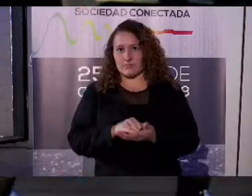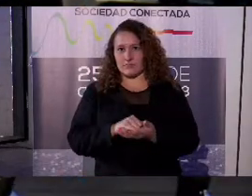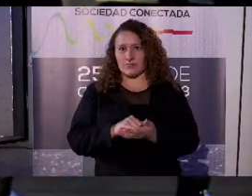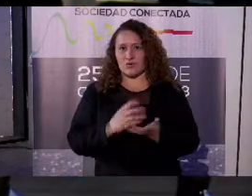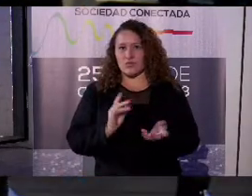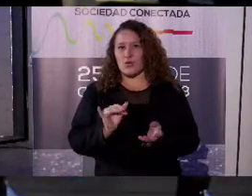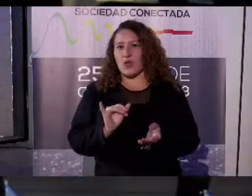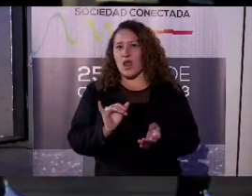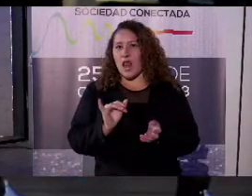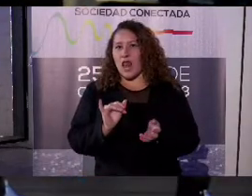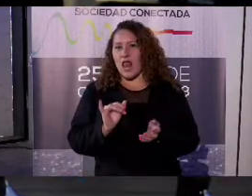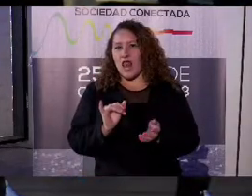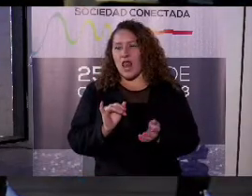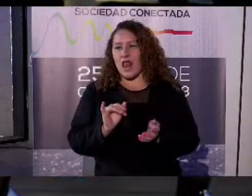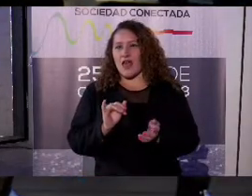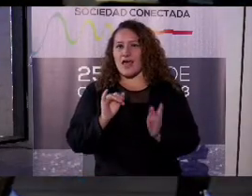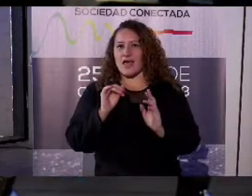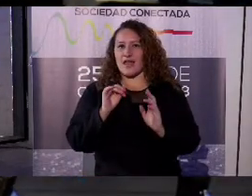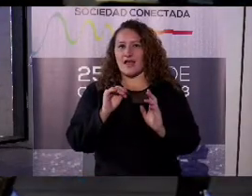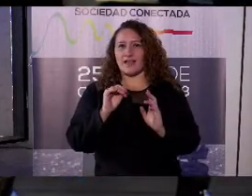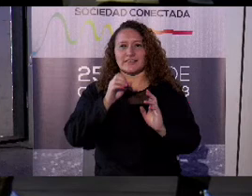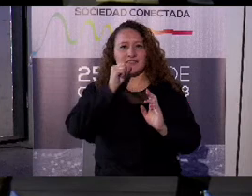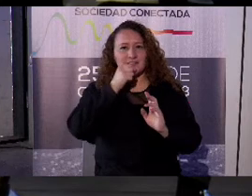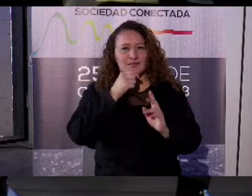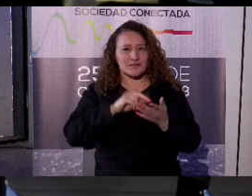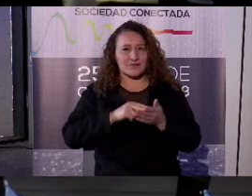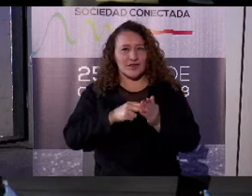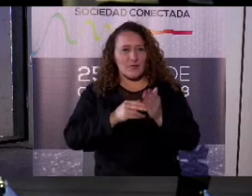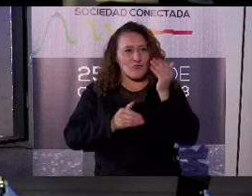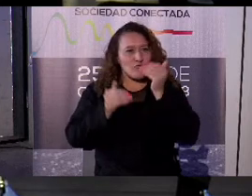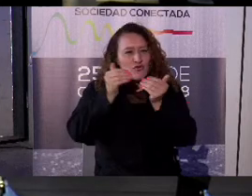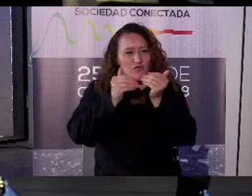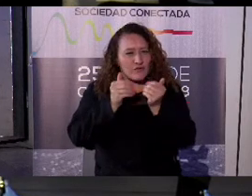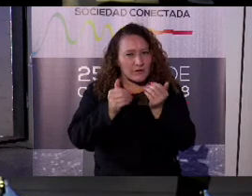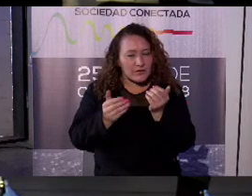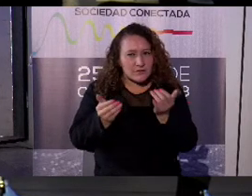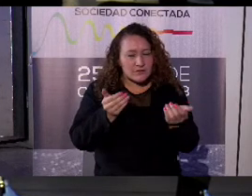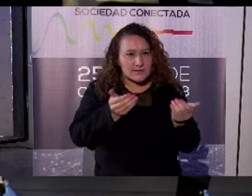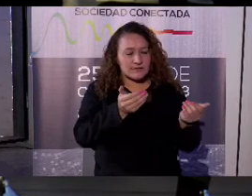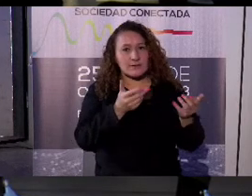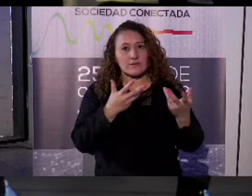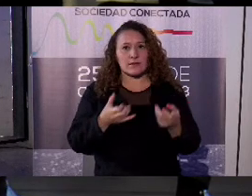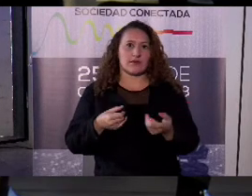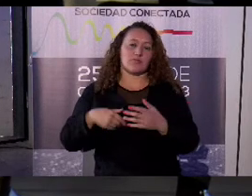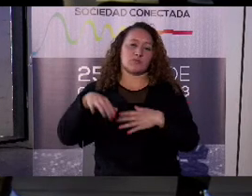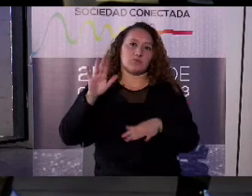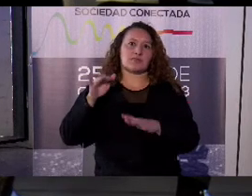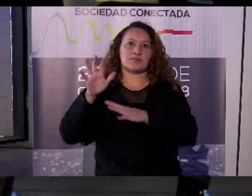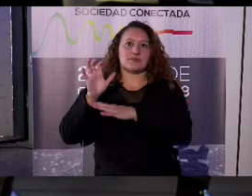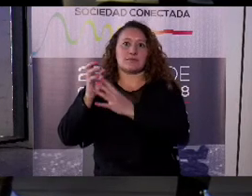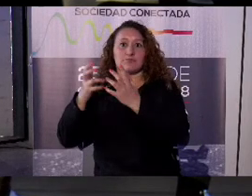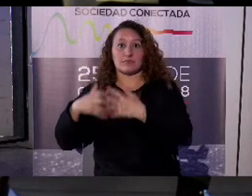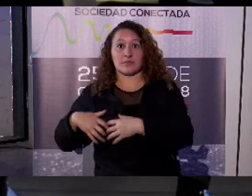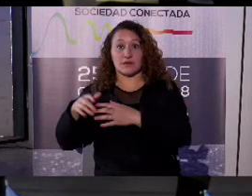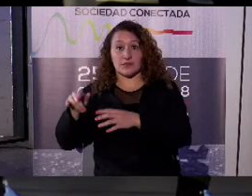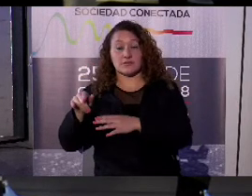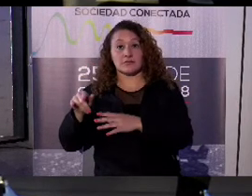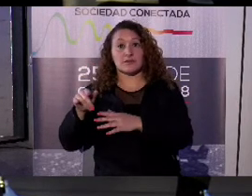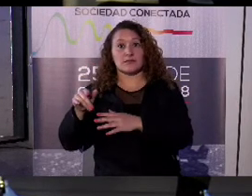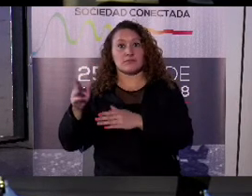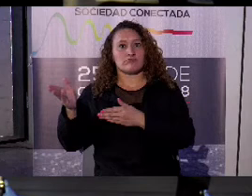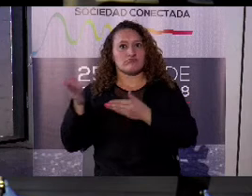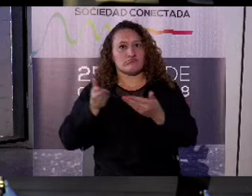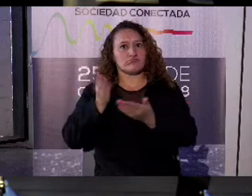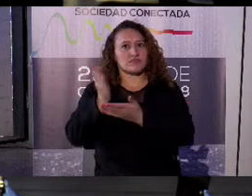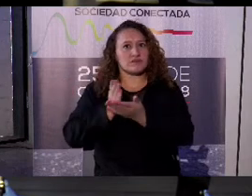zanahoria como que que la que hablaban ayer no entonces queremos que haya una mejor inversión por parte de los operadores incumbentes en sitios que están